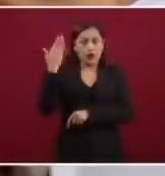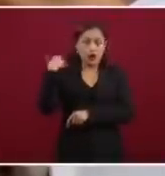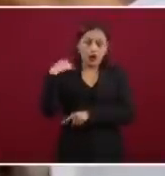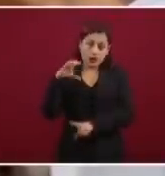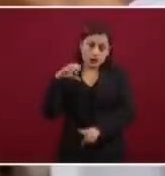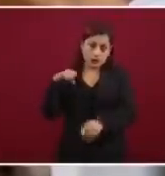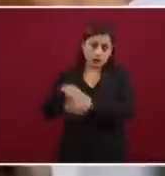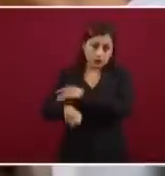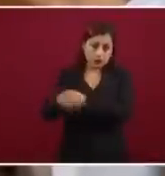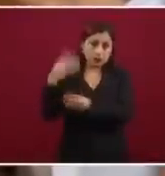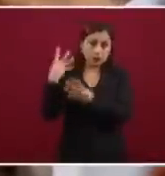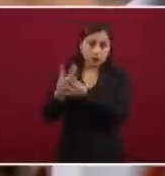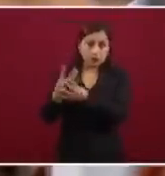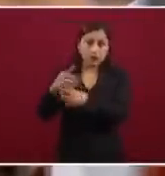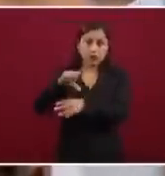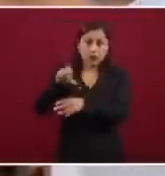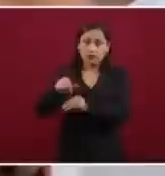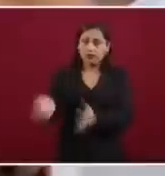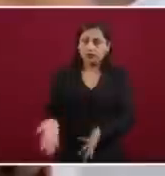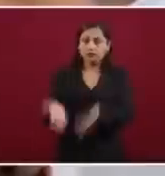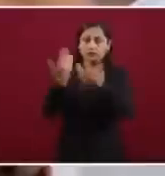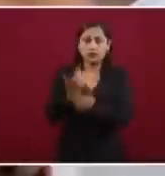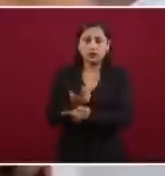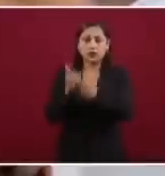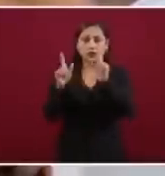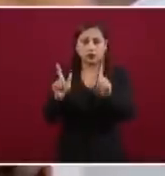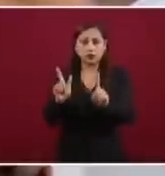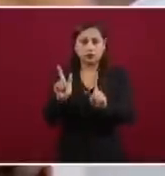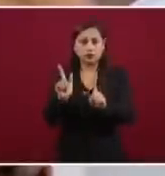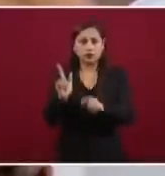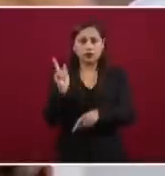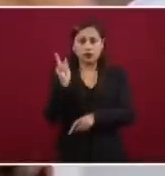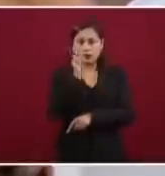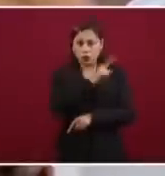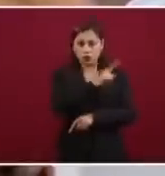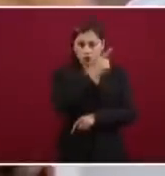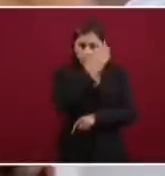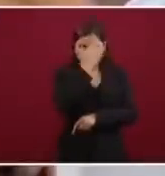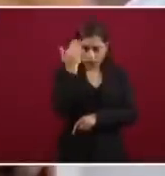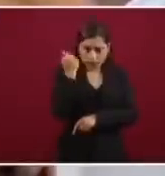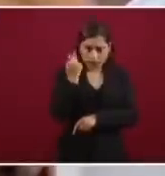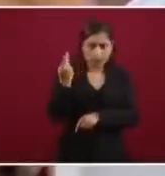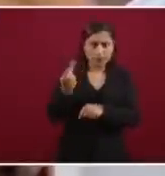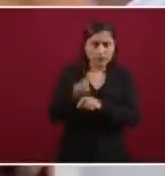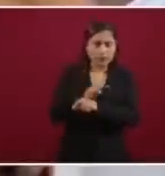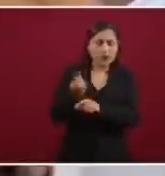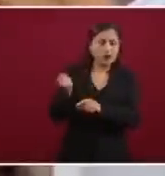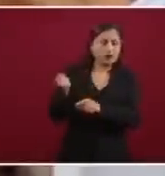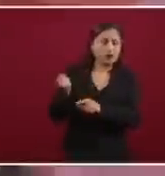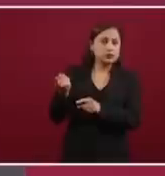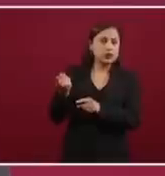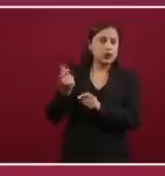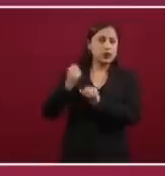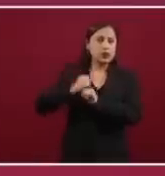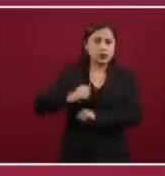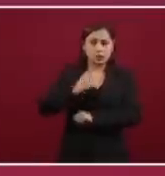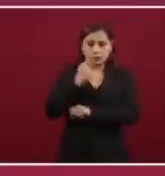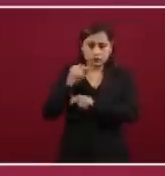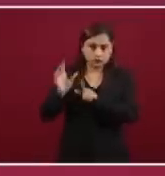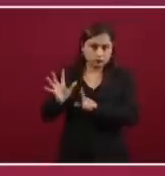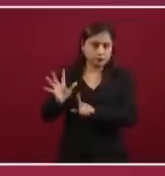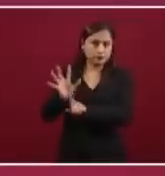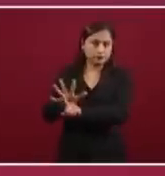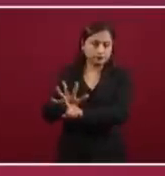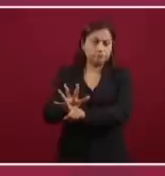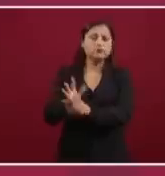¿Es algo que un dato que desconocía en lo relacionado al operativo? Lo primero, sí, que